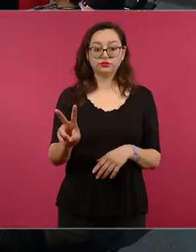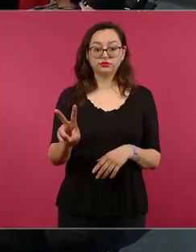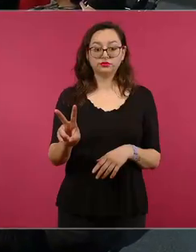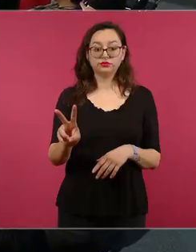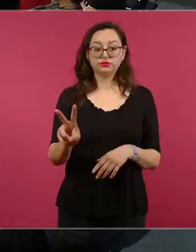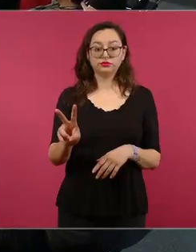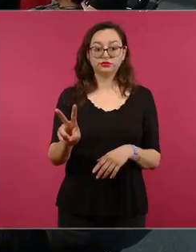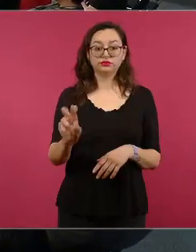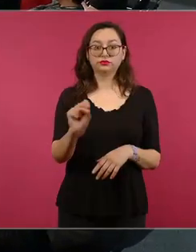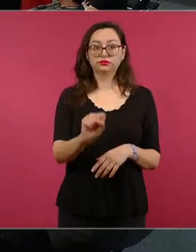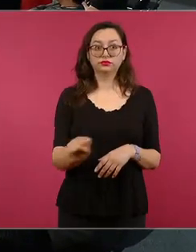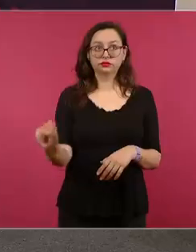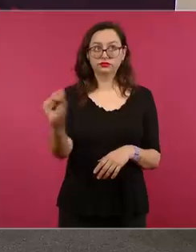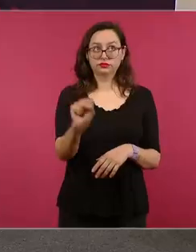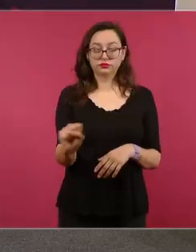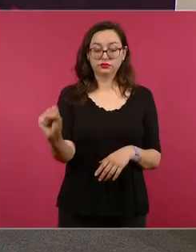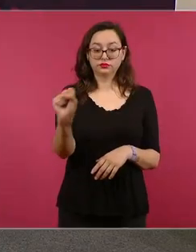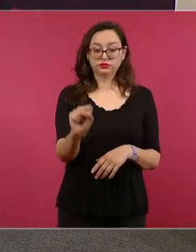el sábado,